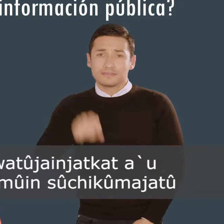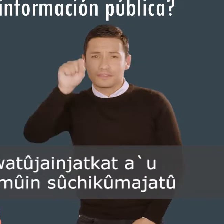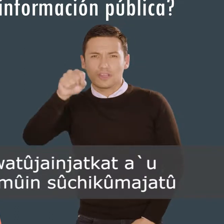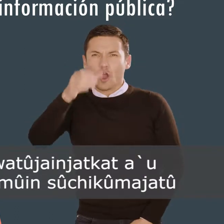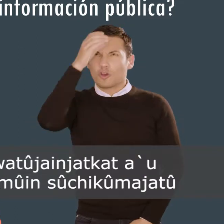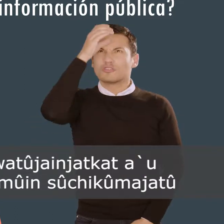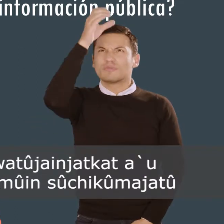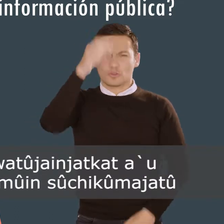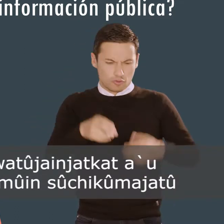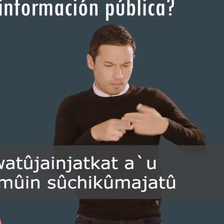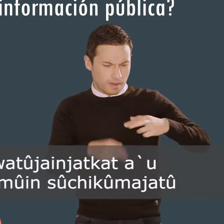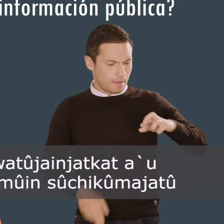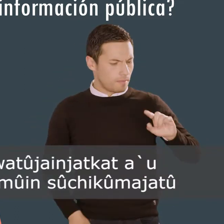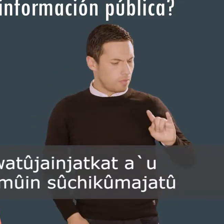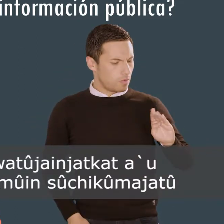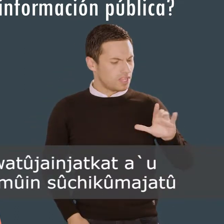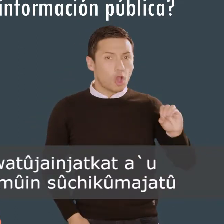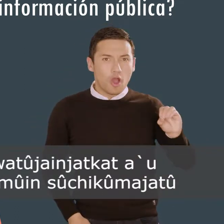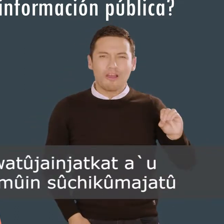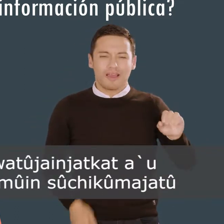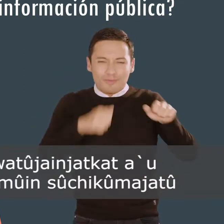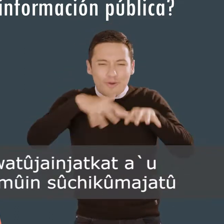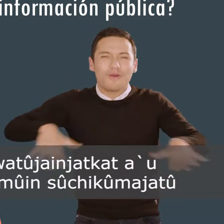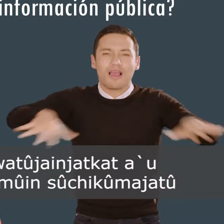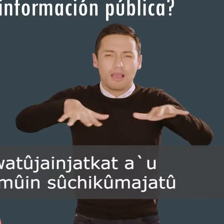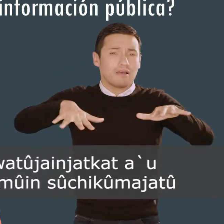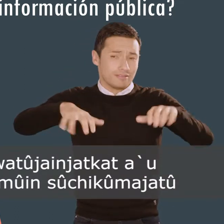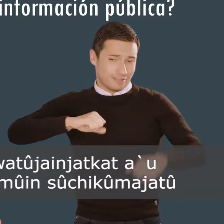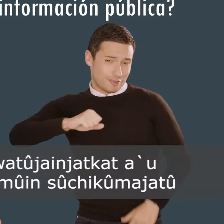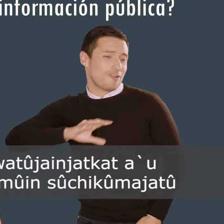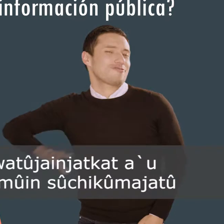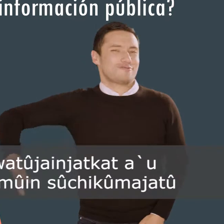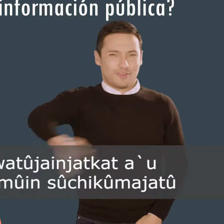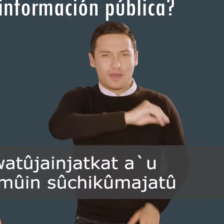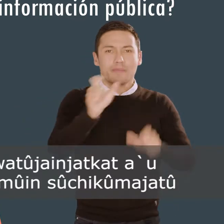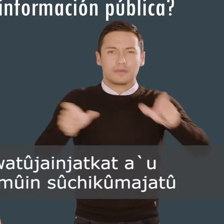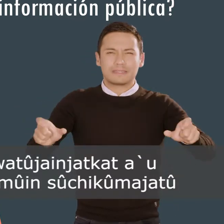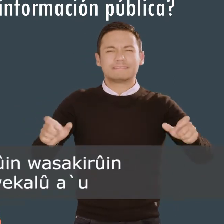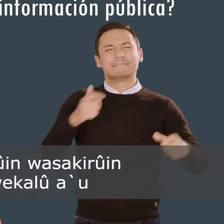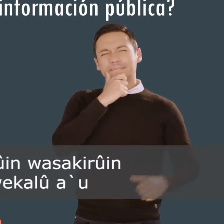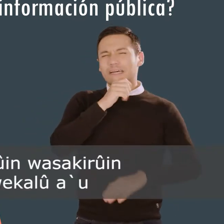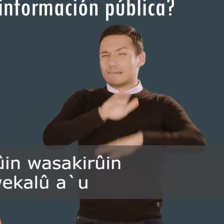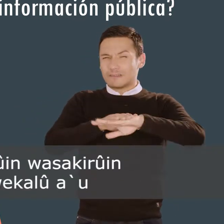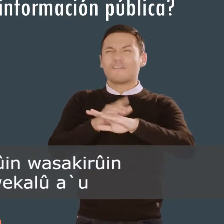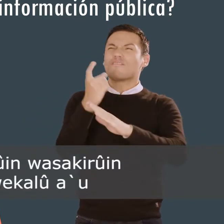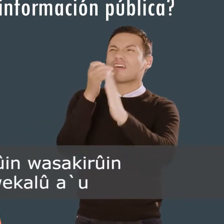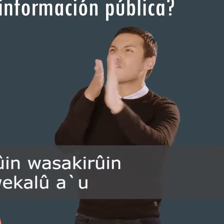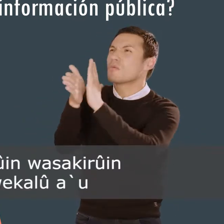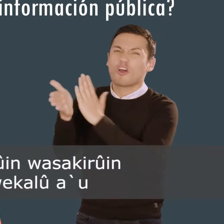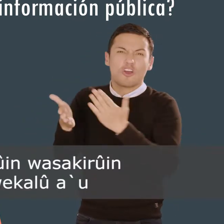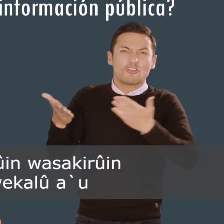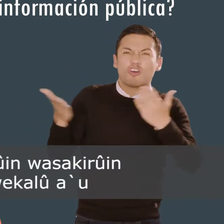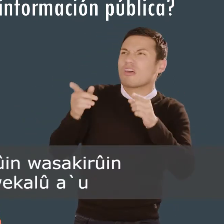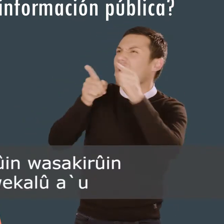Bueno, sí, creo que está inmerso en el mismo concepto de público y es un derecho pues al que tenemos todos. Sin embargo, reitero que hace falta un poco más de